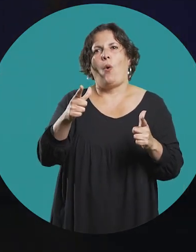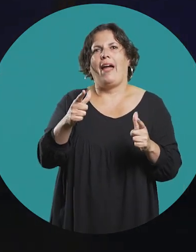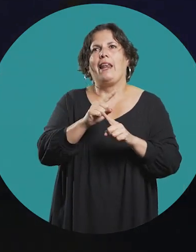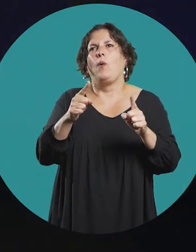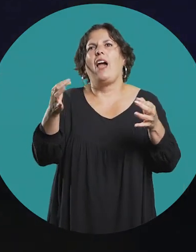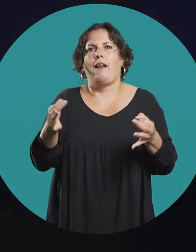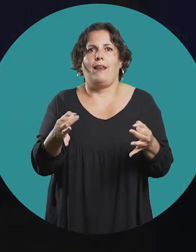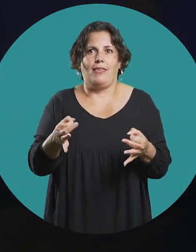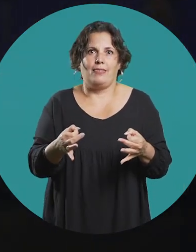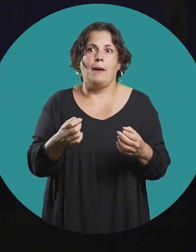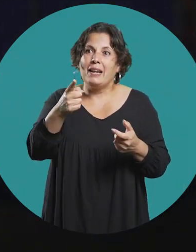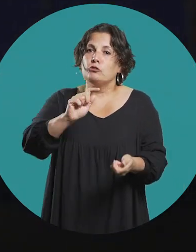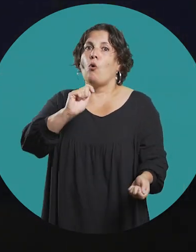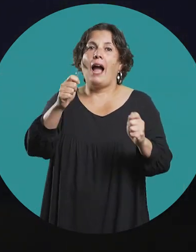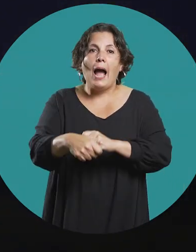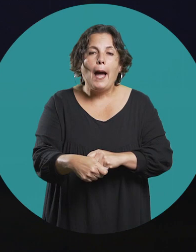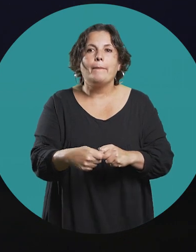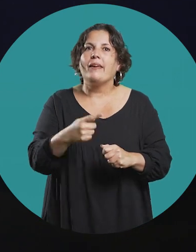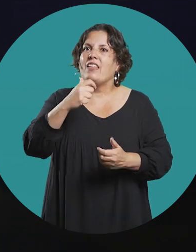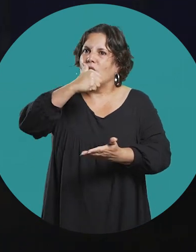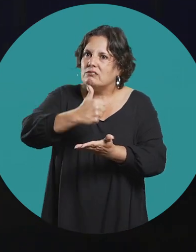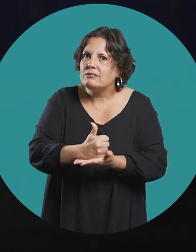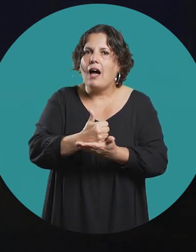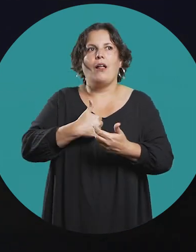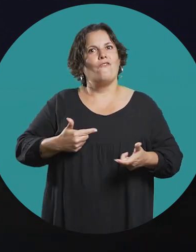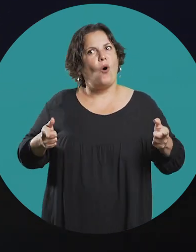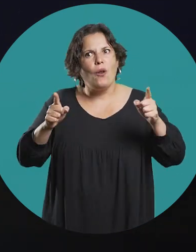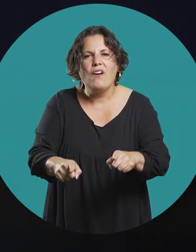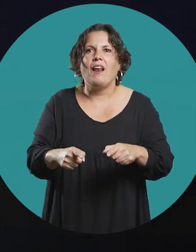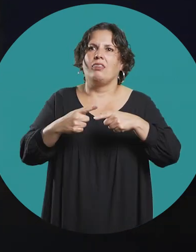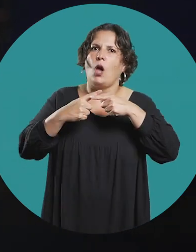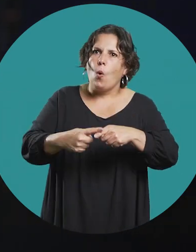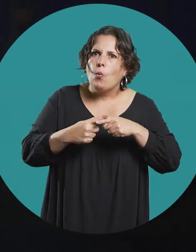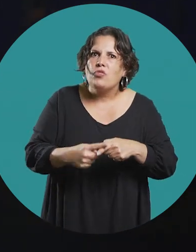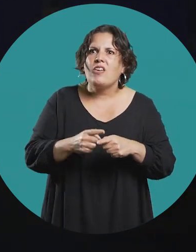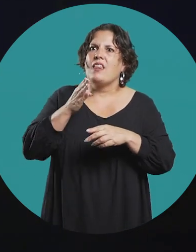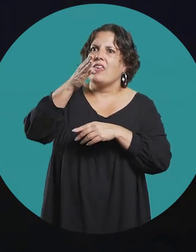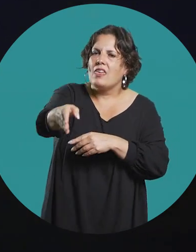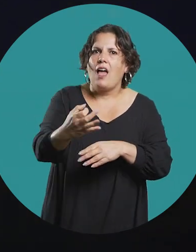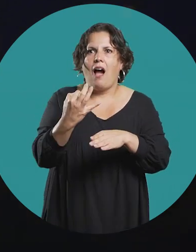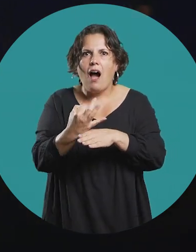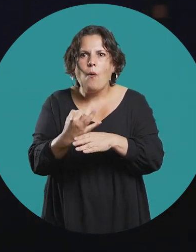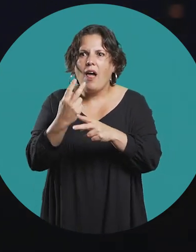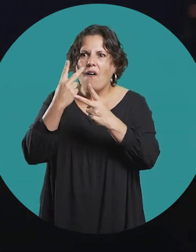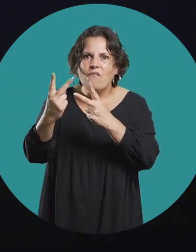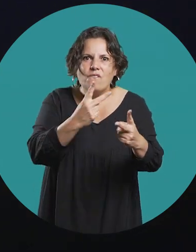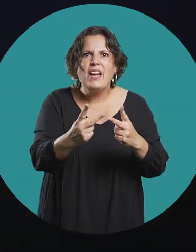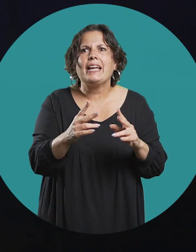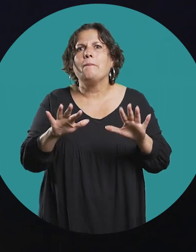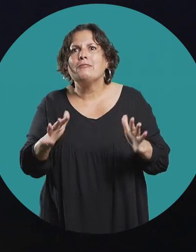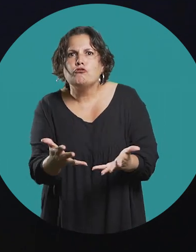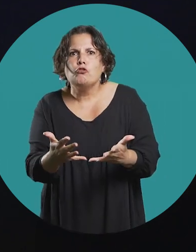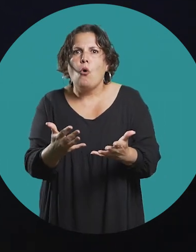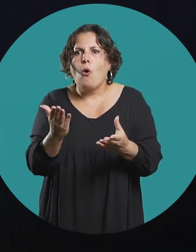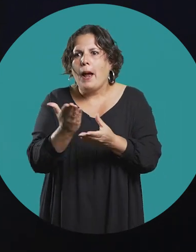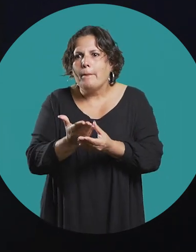viso de realidad, ¿no? Para que eso cambie, hay que estar, hay que volver, hay que discutir, hay que ir al aula, hay que ver las carpetas, a ver qué pasó.